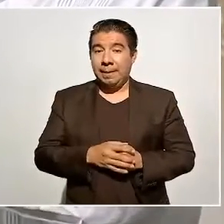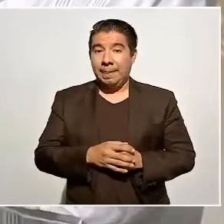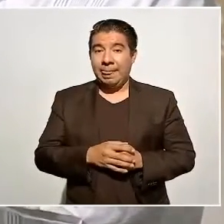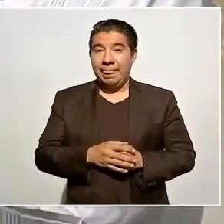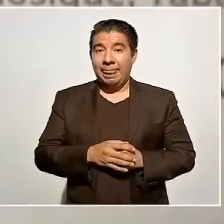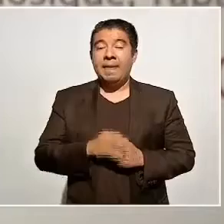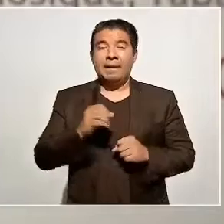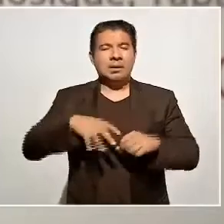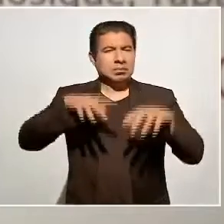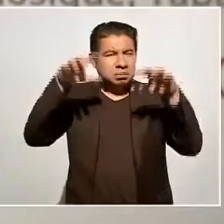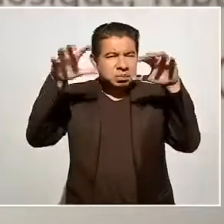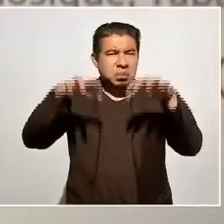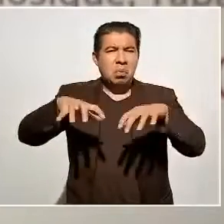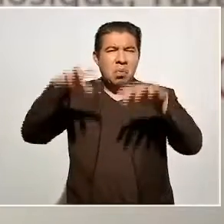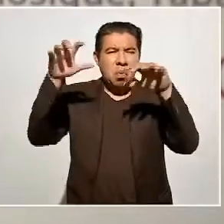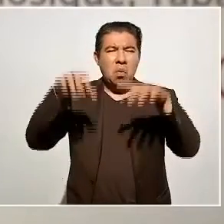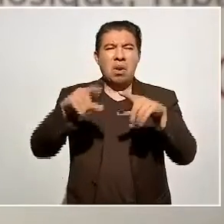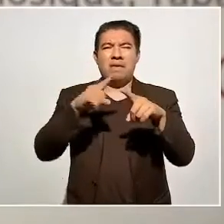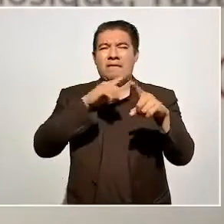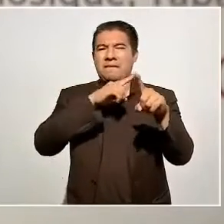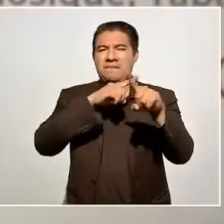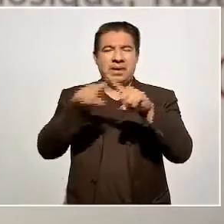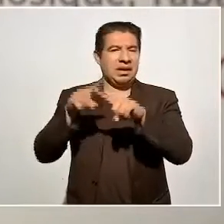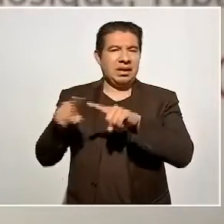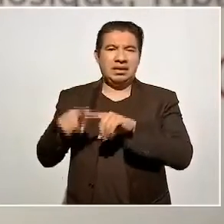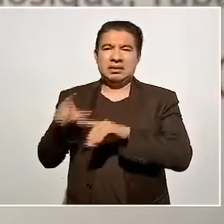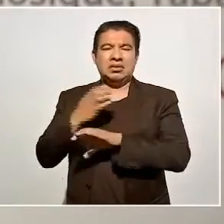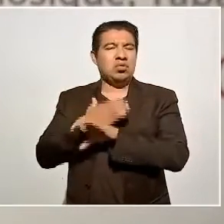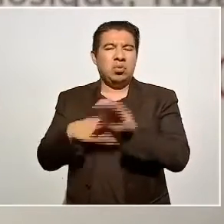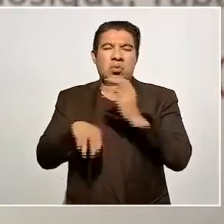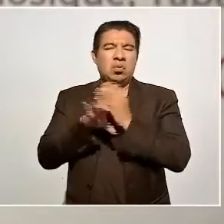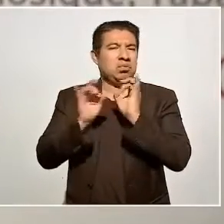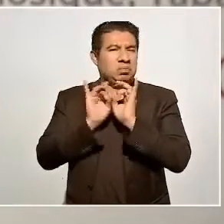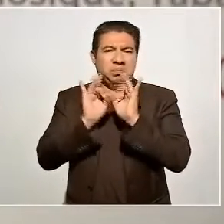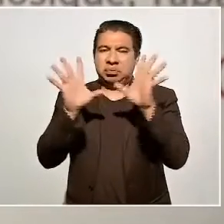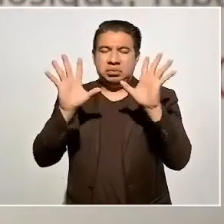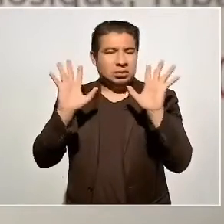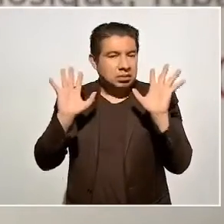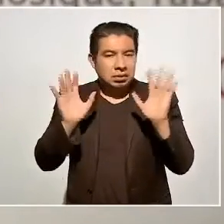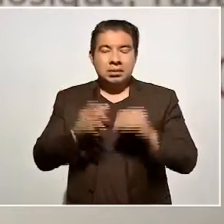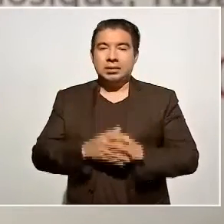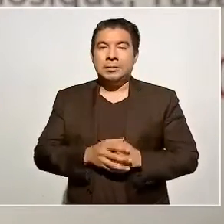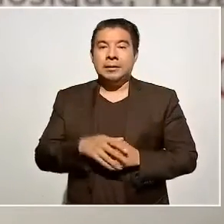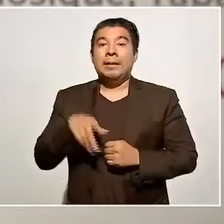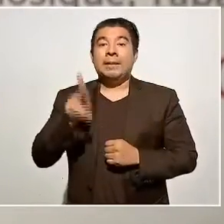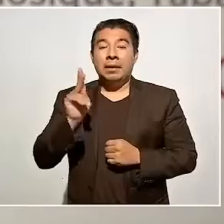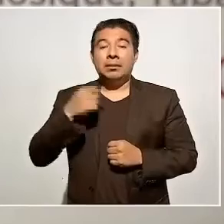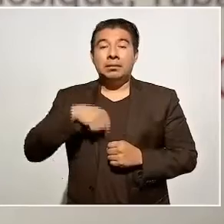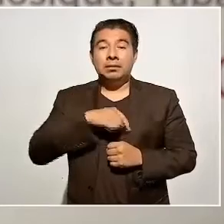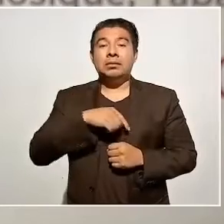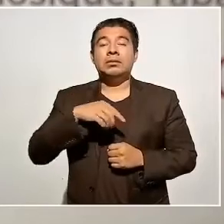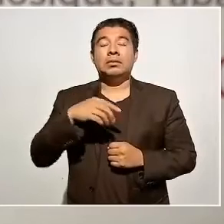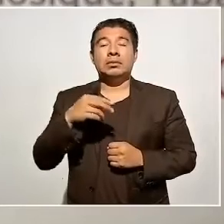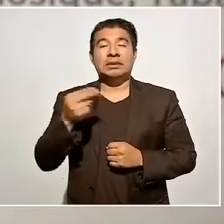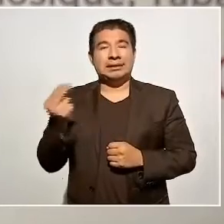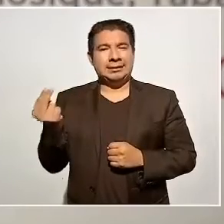y de otras calamidades que se pueden presentar, pero